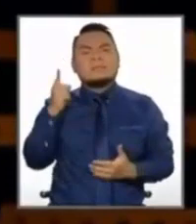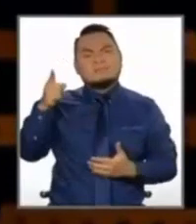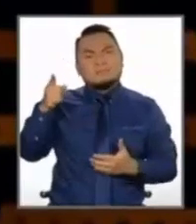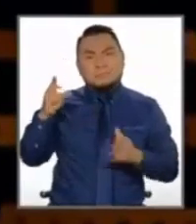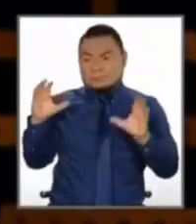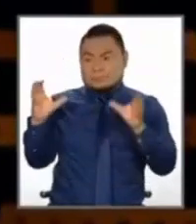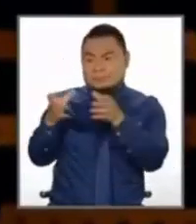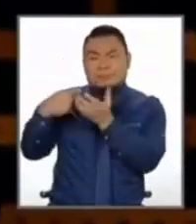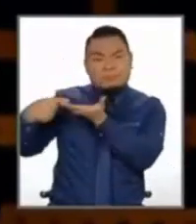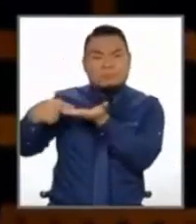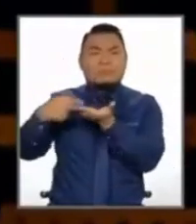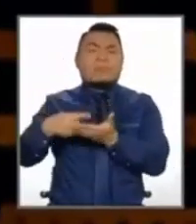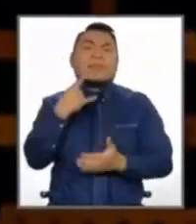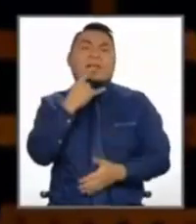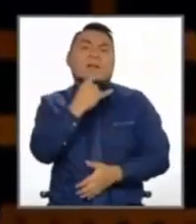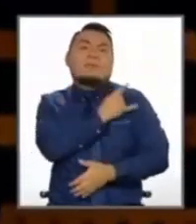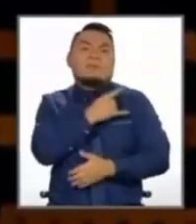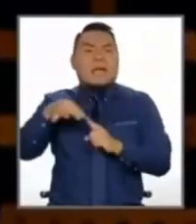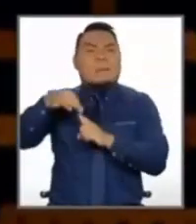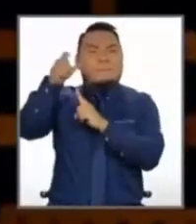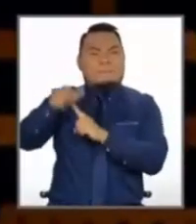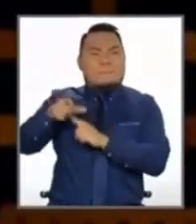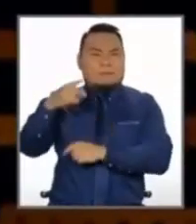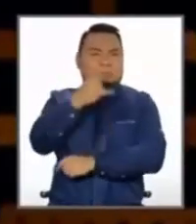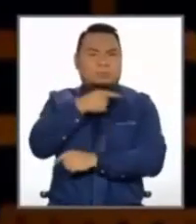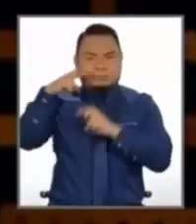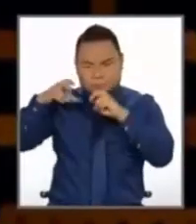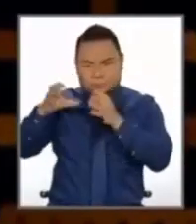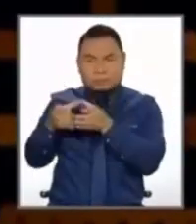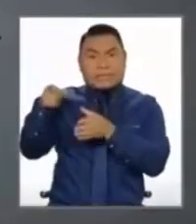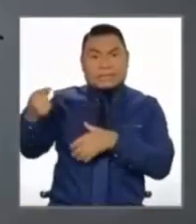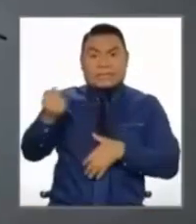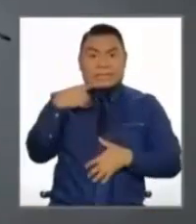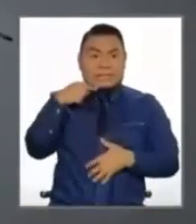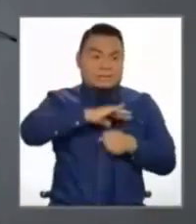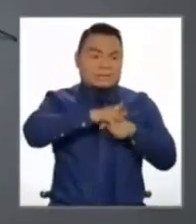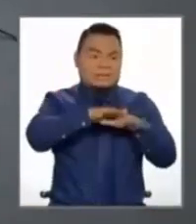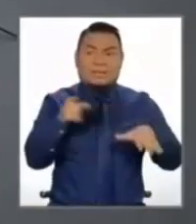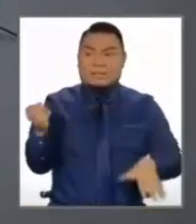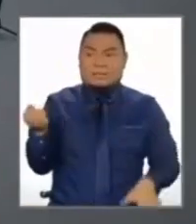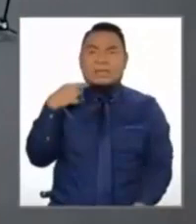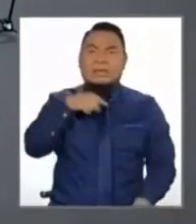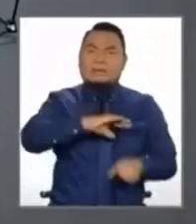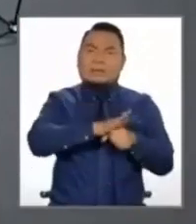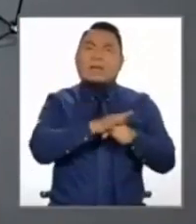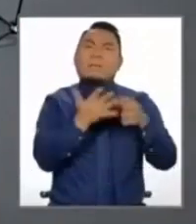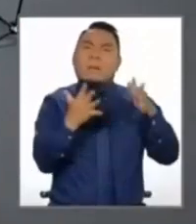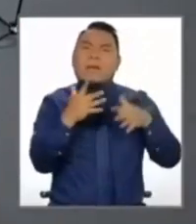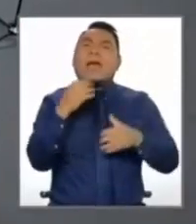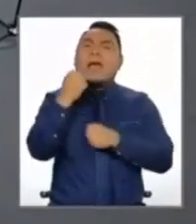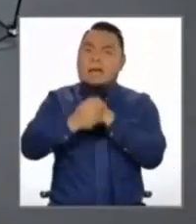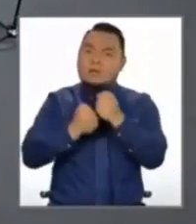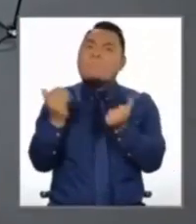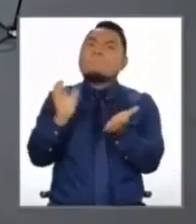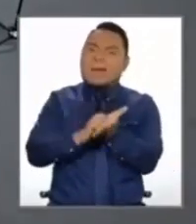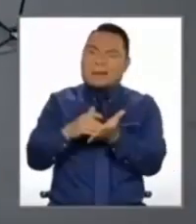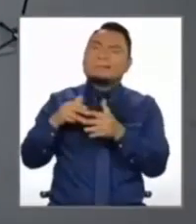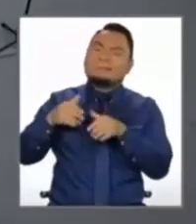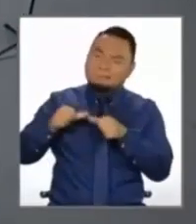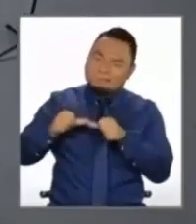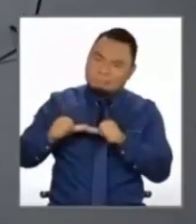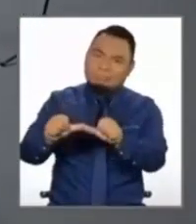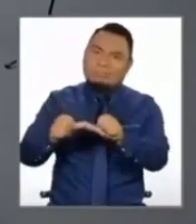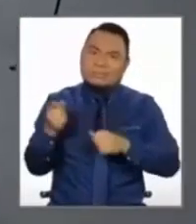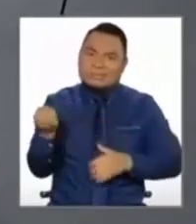académico señala, el consenso de especialistas, que esta pandemia continuará por lo menos un par de años más. Y se